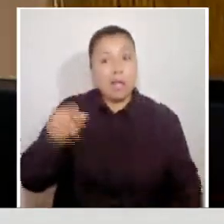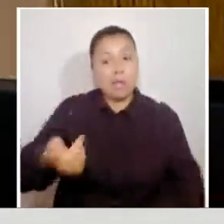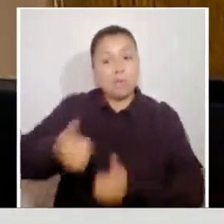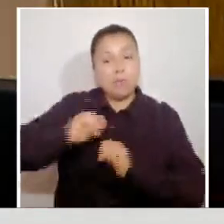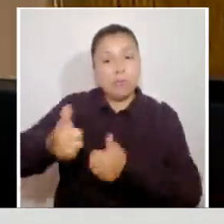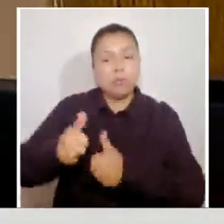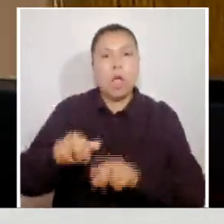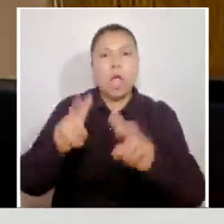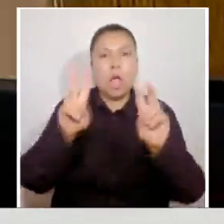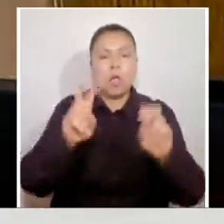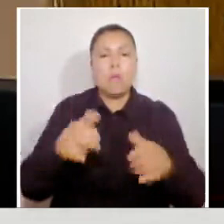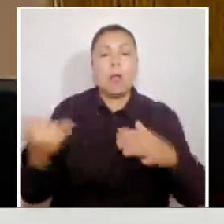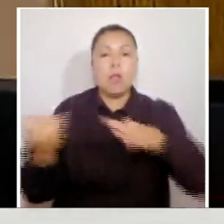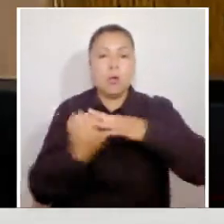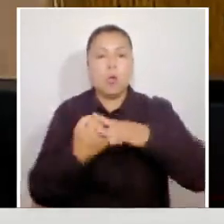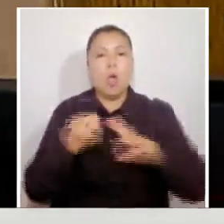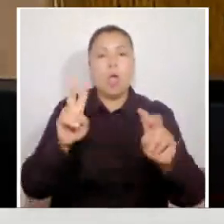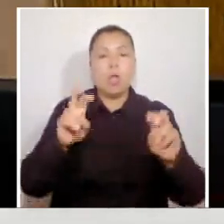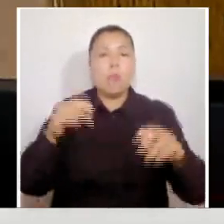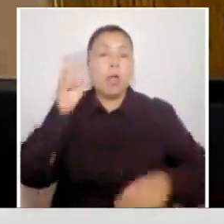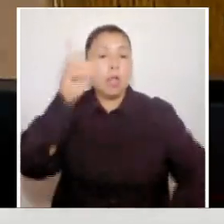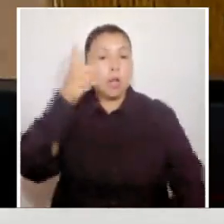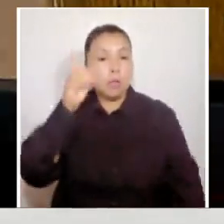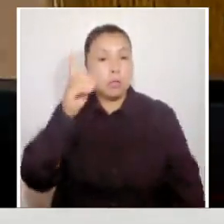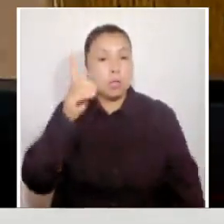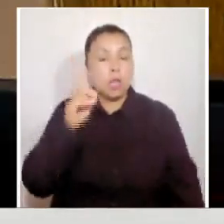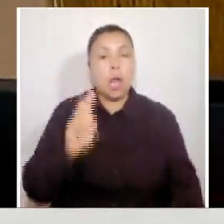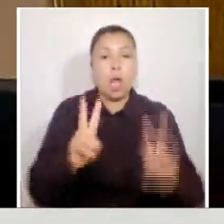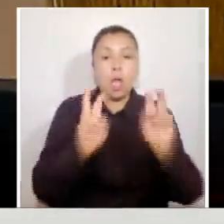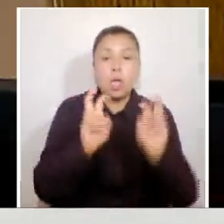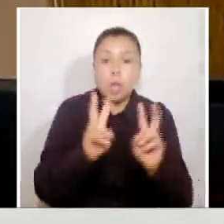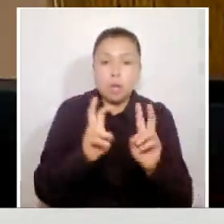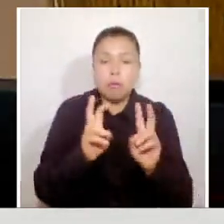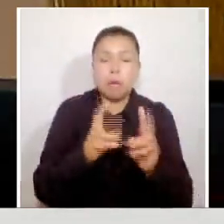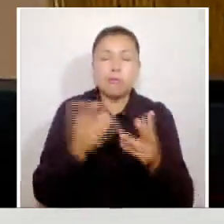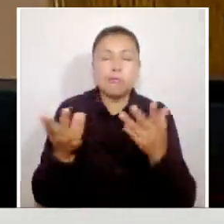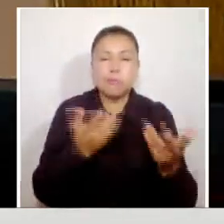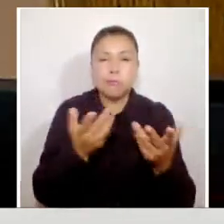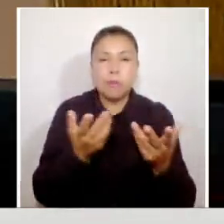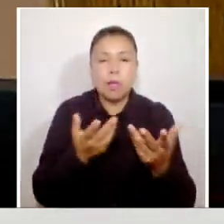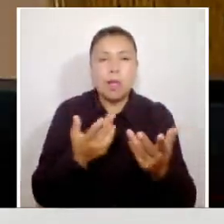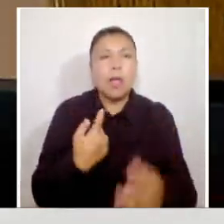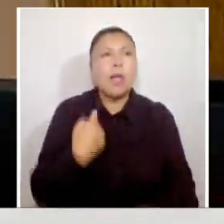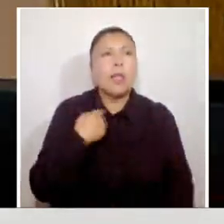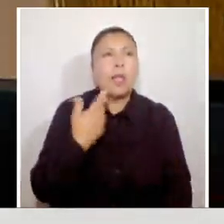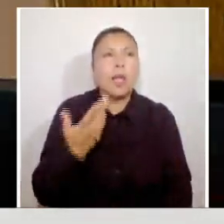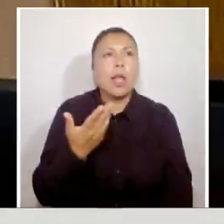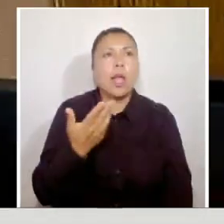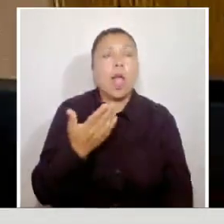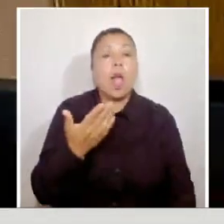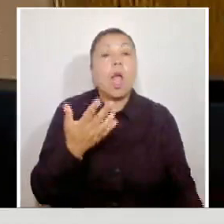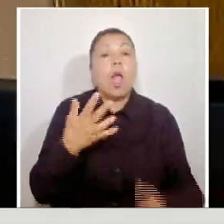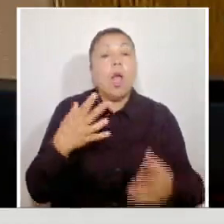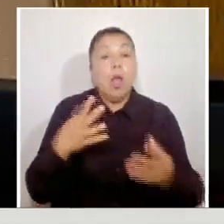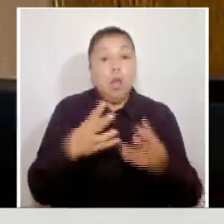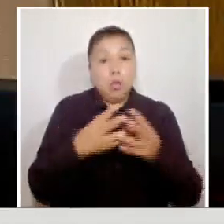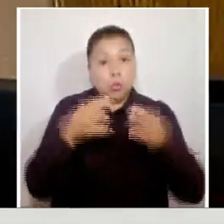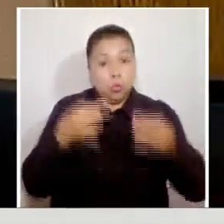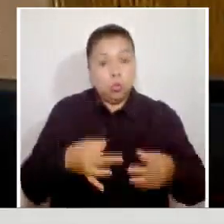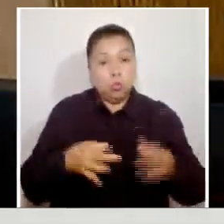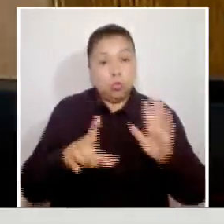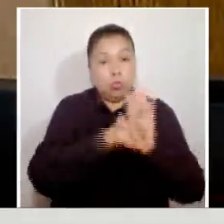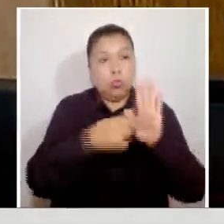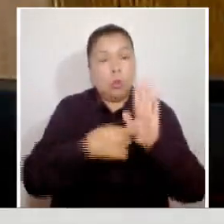de inclusión en materia de discapacidad en materia de que quizás estamos abordando la legislación pero no la